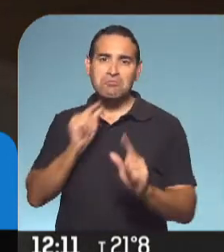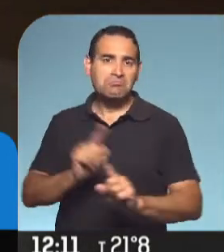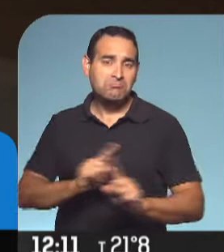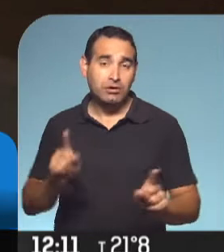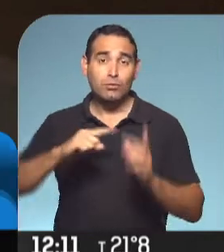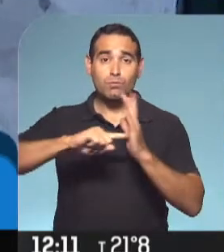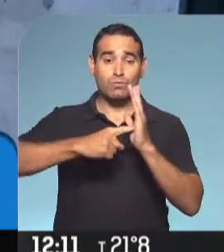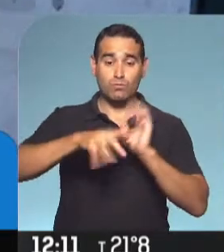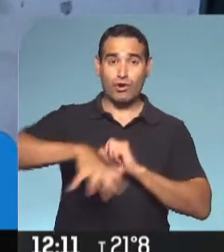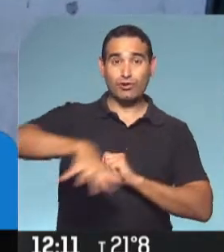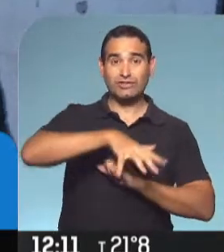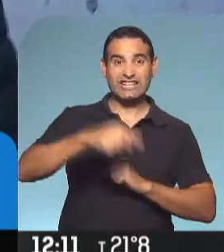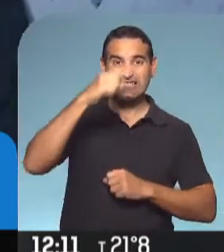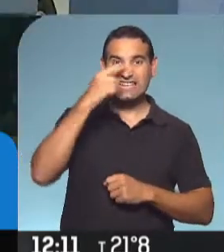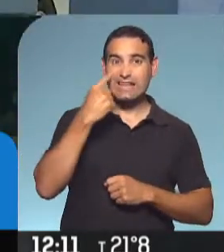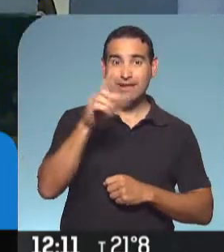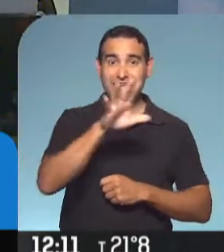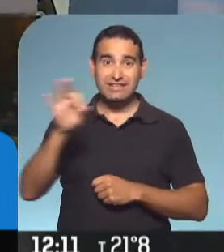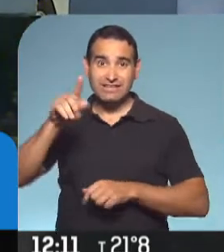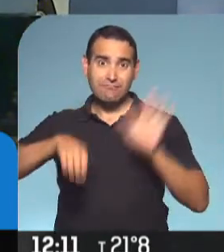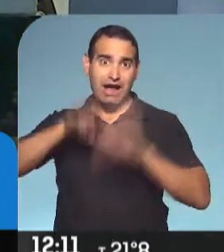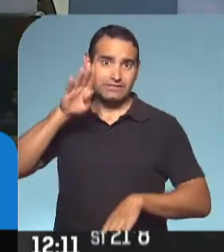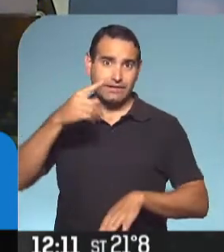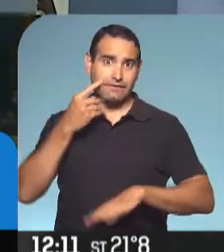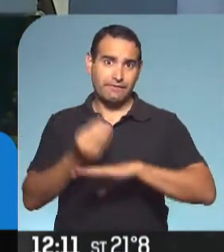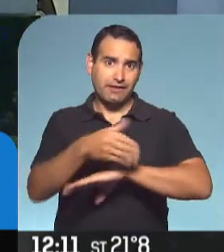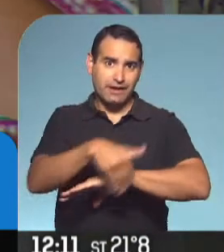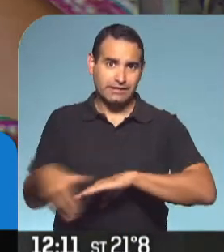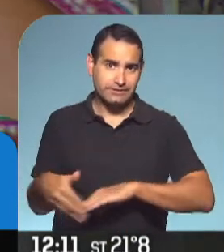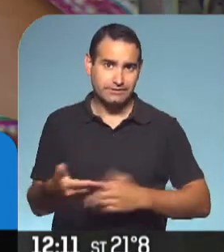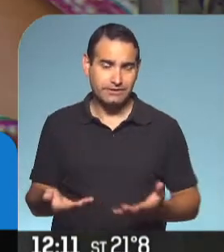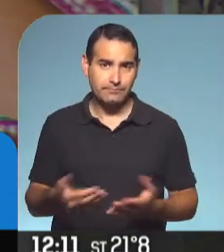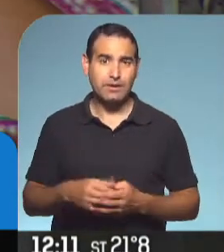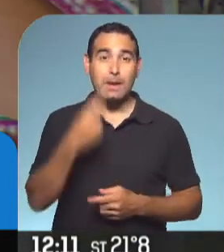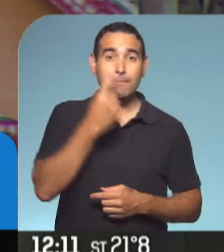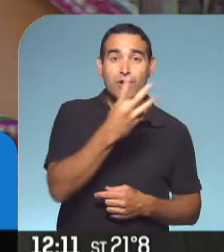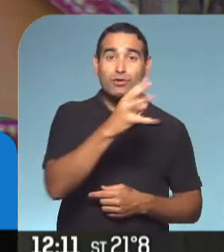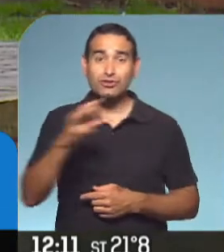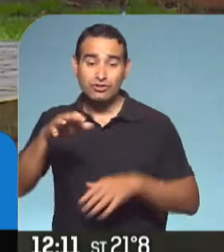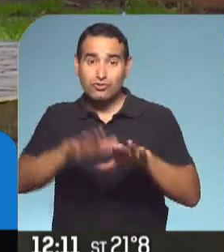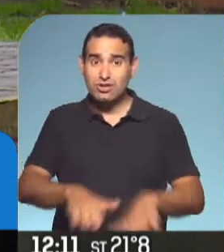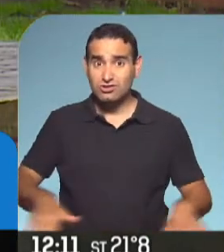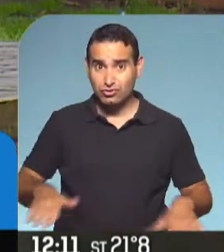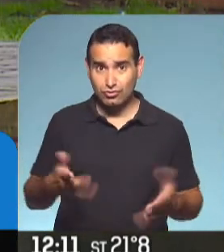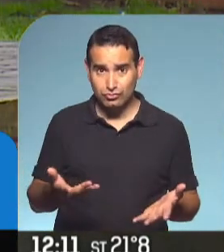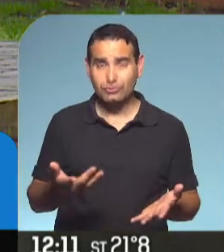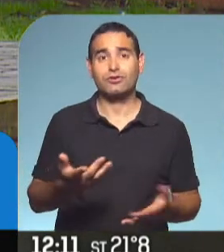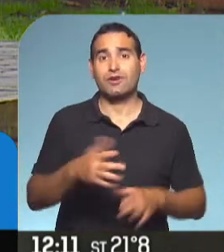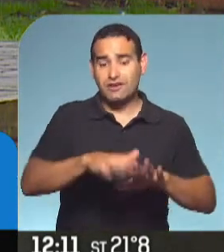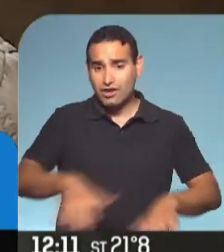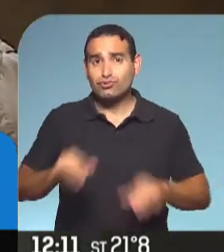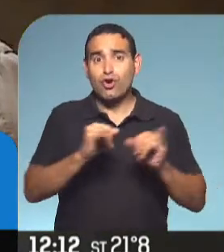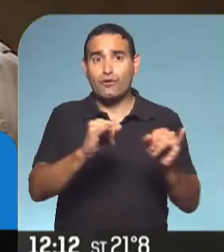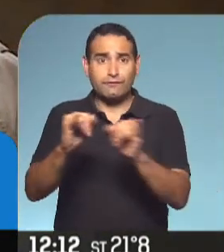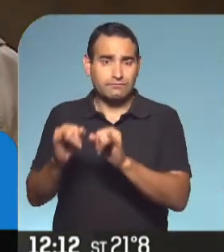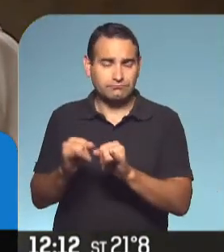en la ciudad de Buenos Aires hay más de 7.500 personas en situación de calle, más de 1.400 criaturas entre niñas y